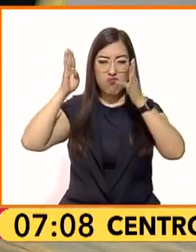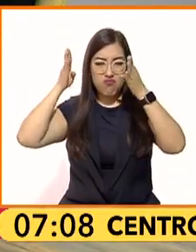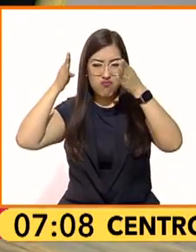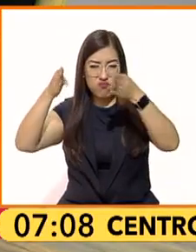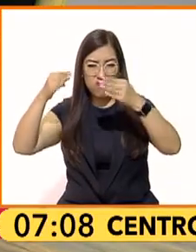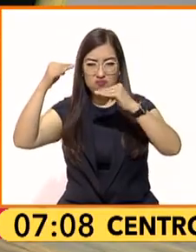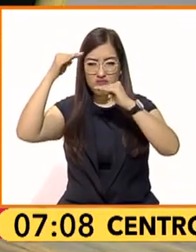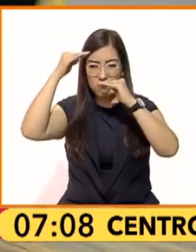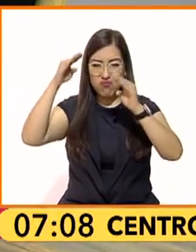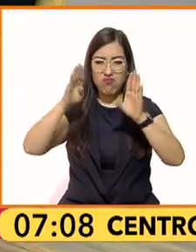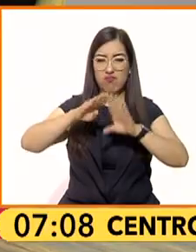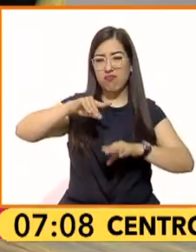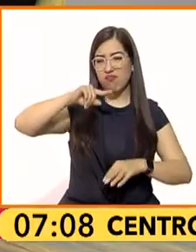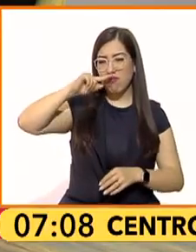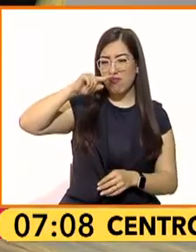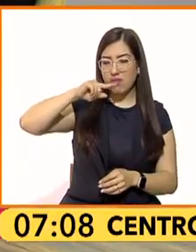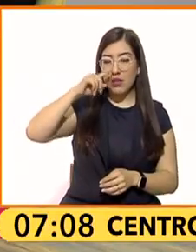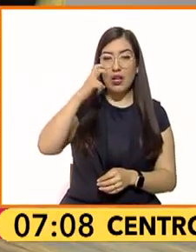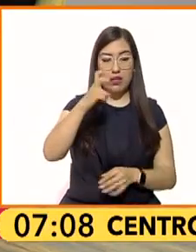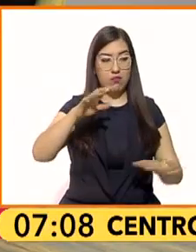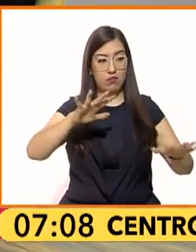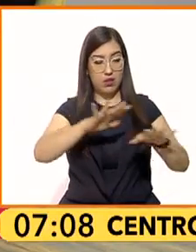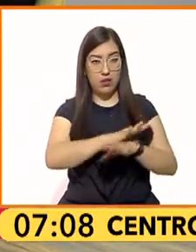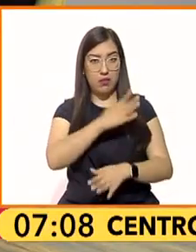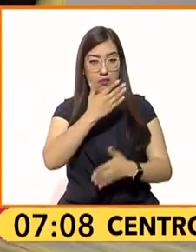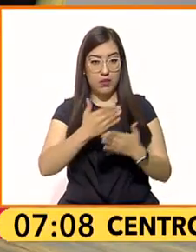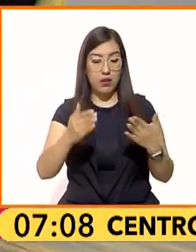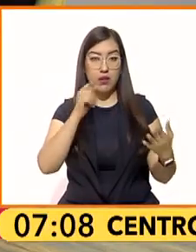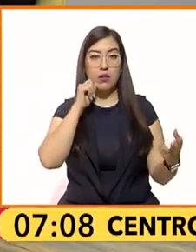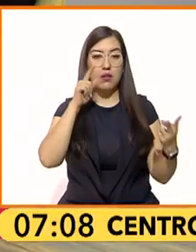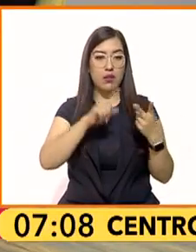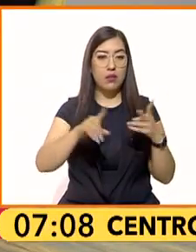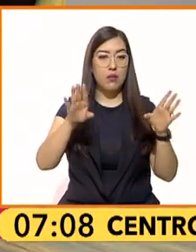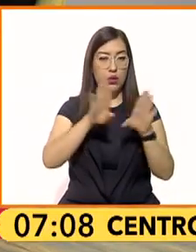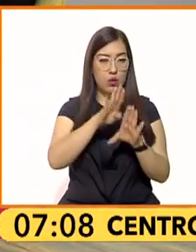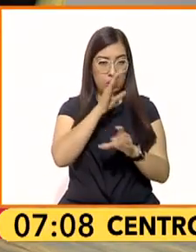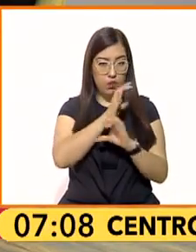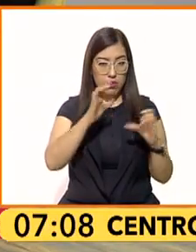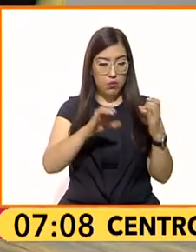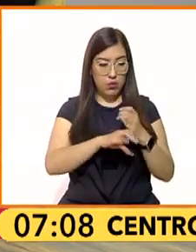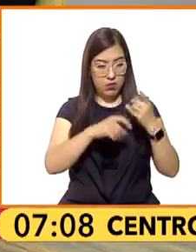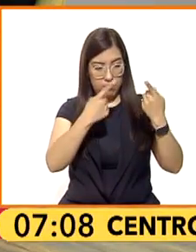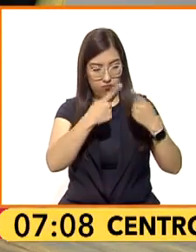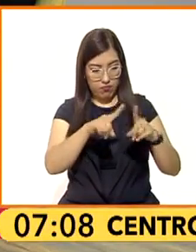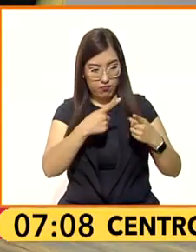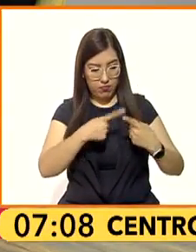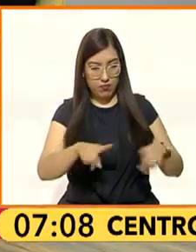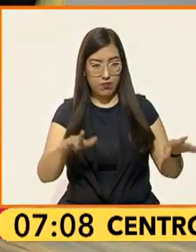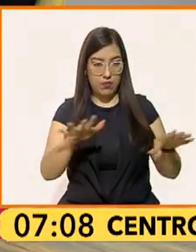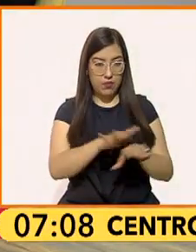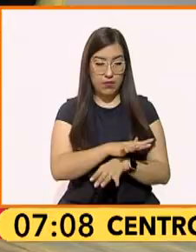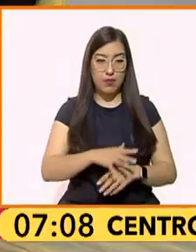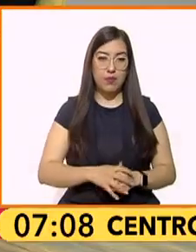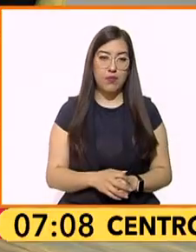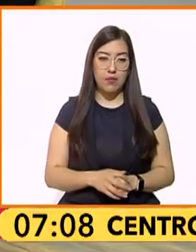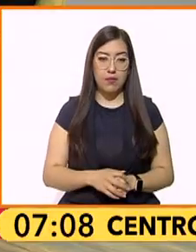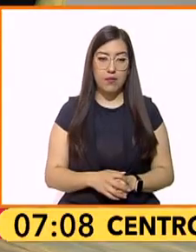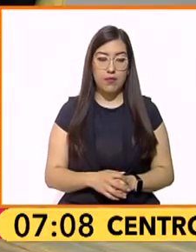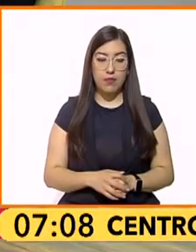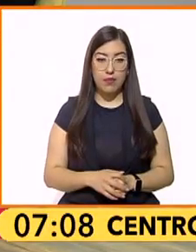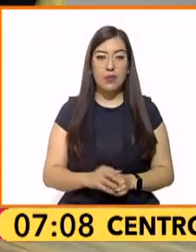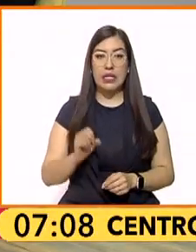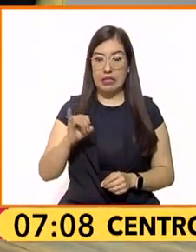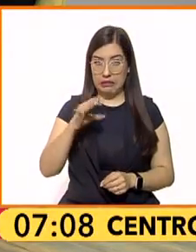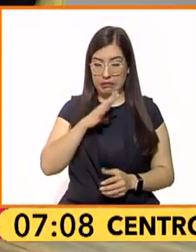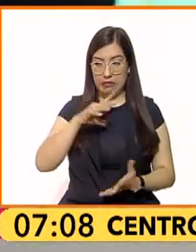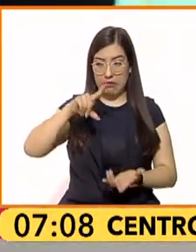soberbia. Frente a eso se tuvo que enfrentar. Y luego sabotajes. Claro. Su encíclica Laudato Si, que creó muchos